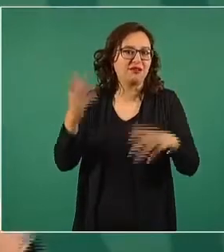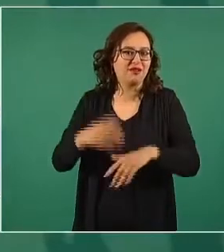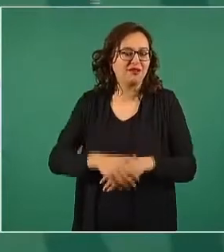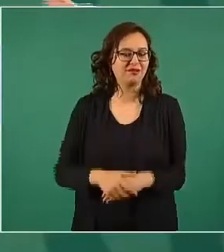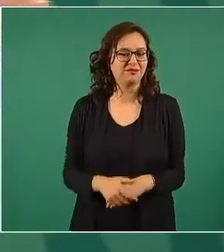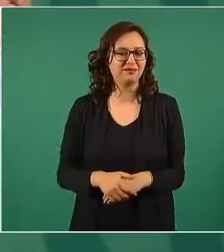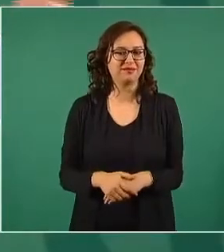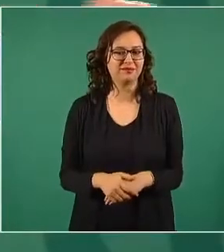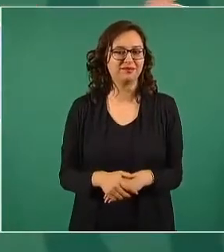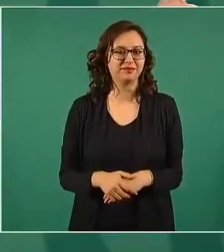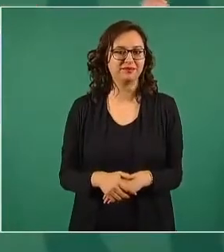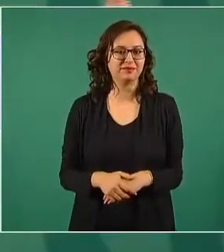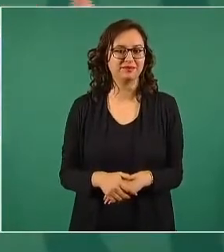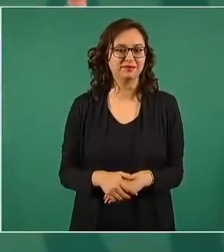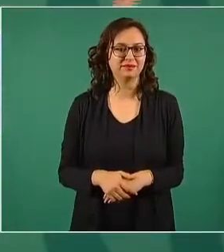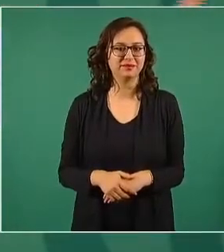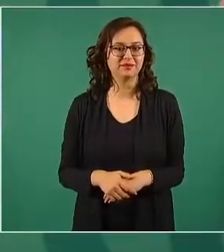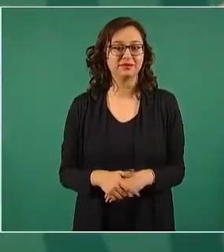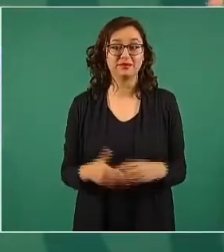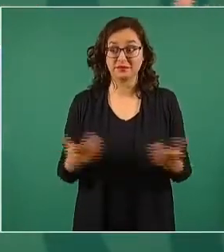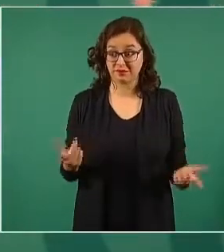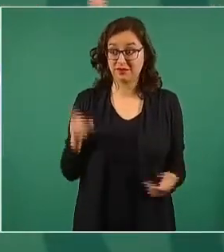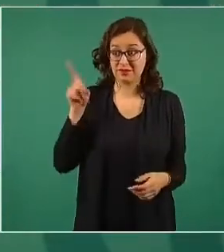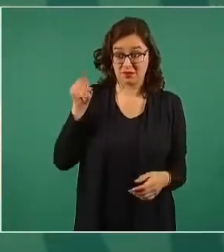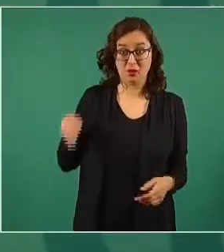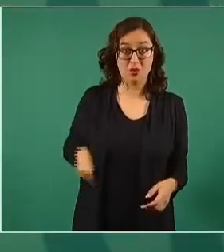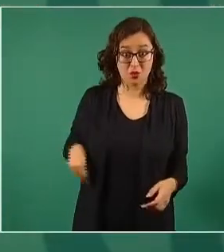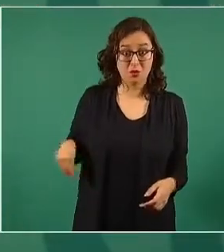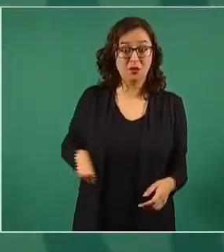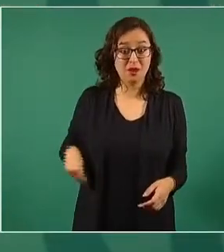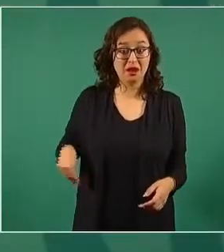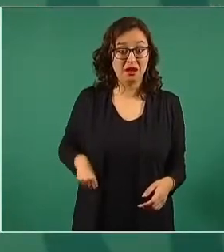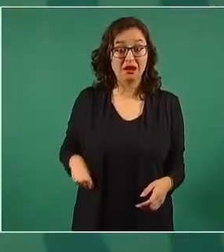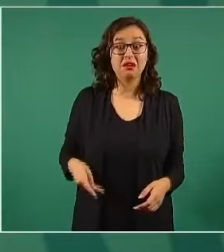Y luego no asumen su responsabilidad.